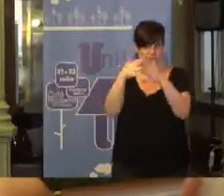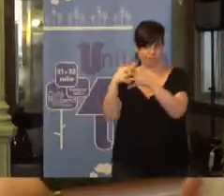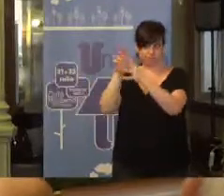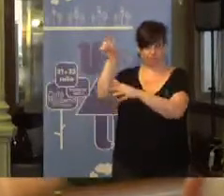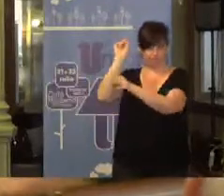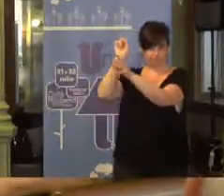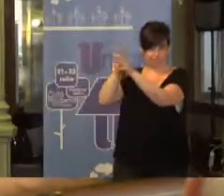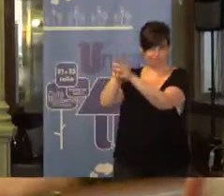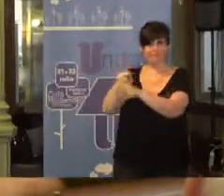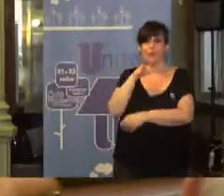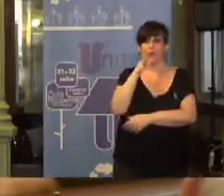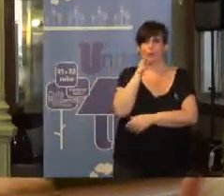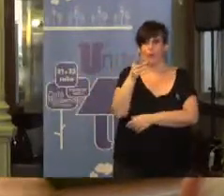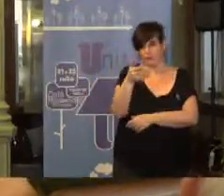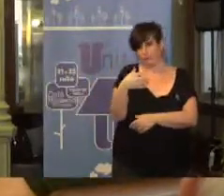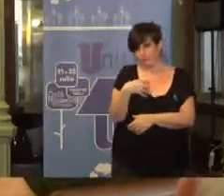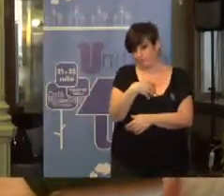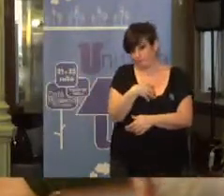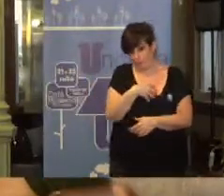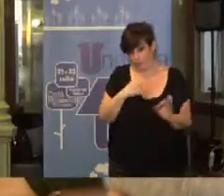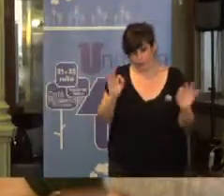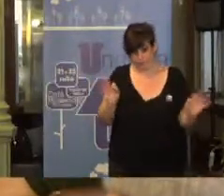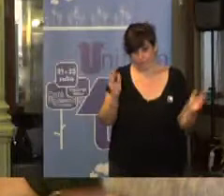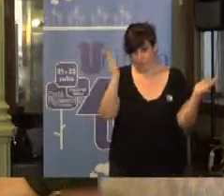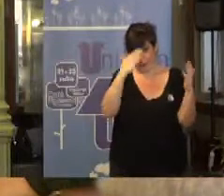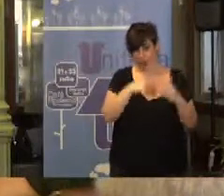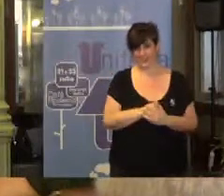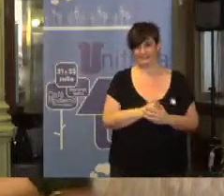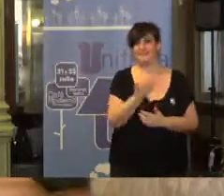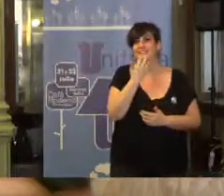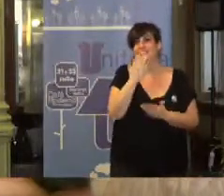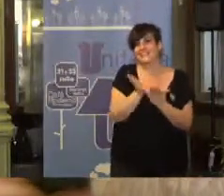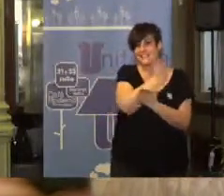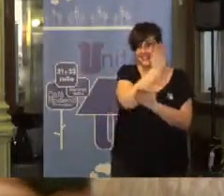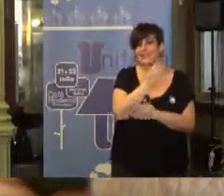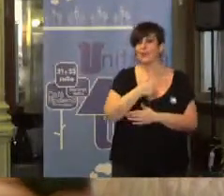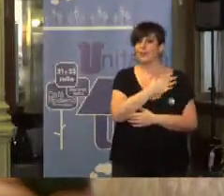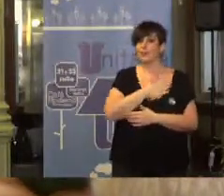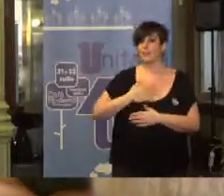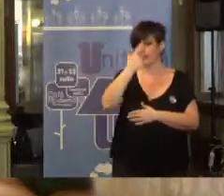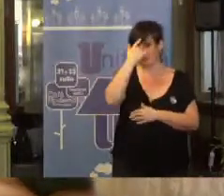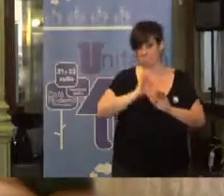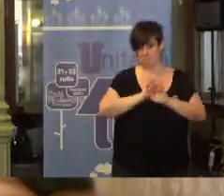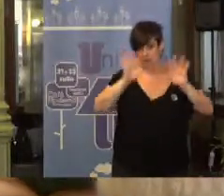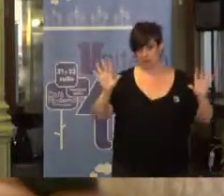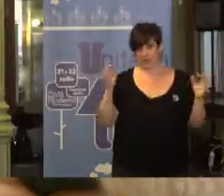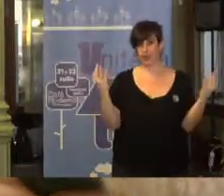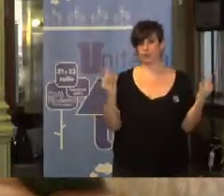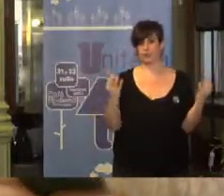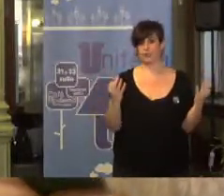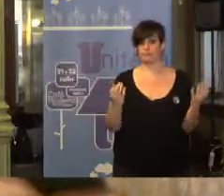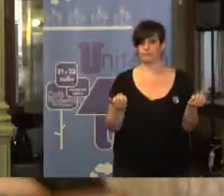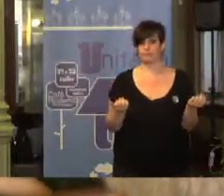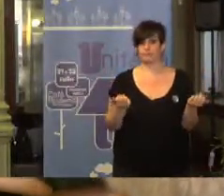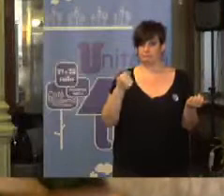da que falamos efectivamente non existe. Bueno, bromas á parte, o que sí quero deixar claro é a miña